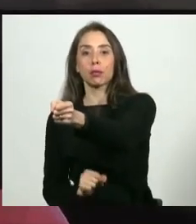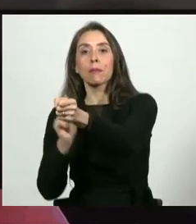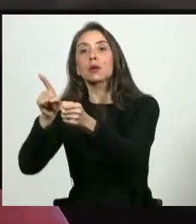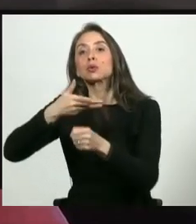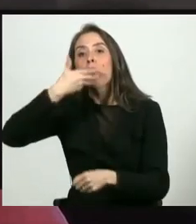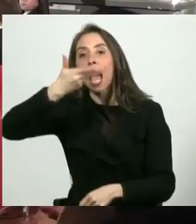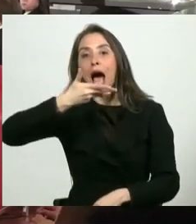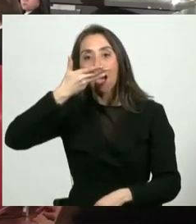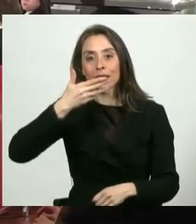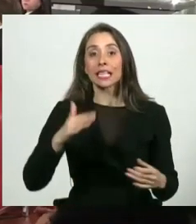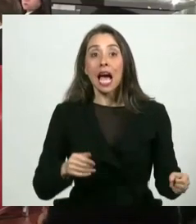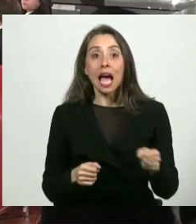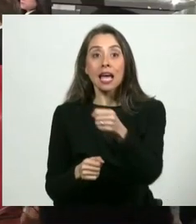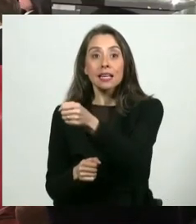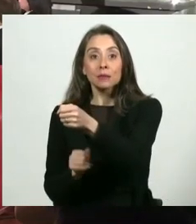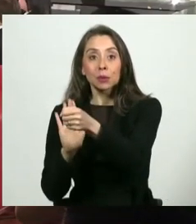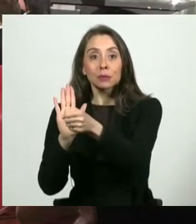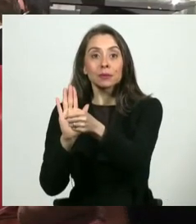palabra. Aquí ya llegó.